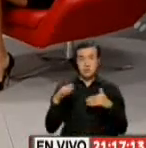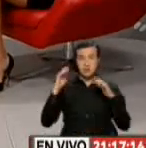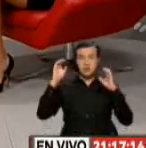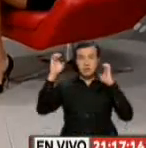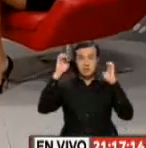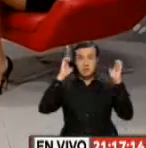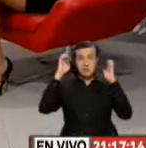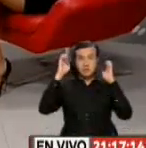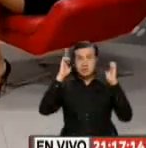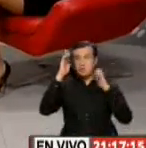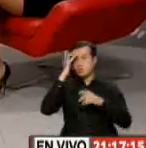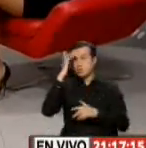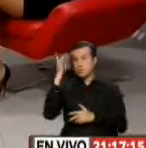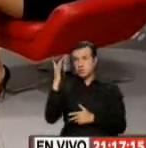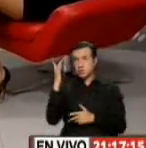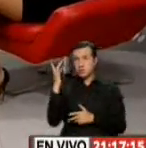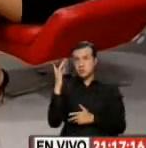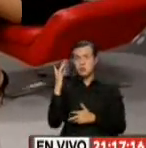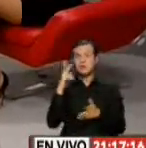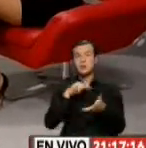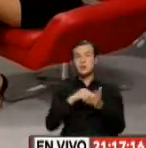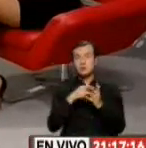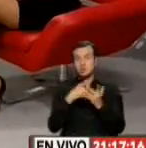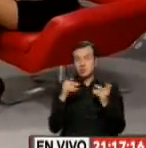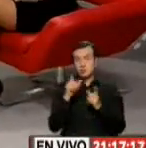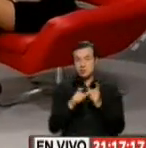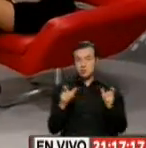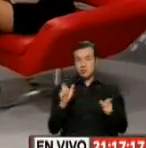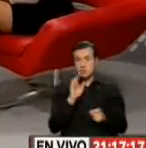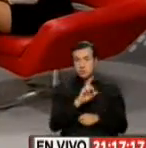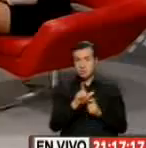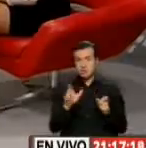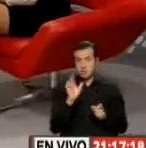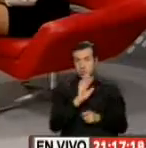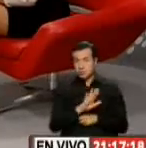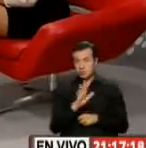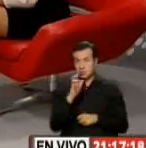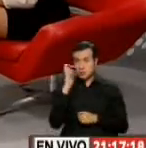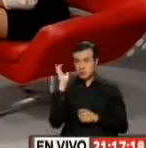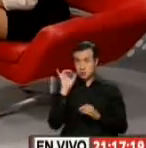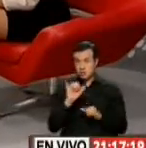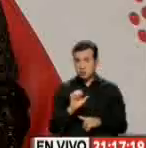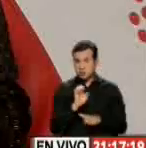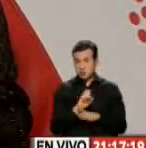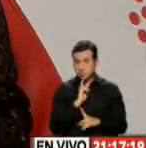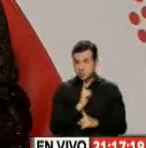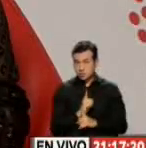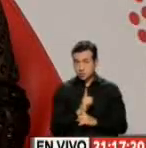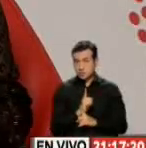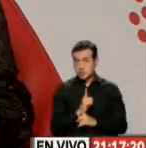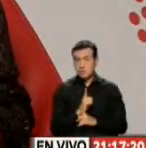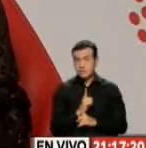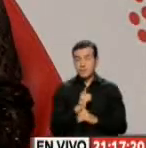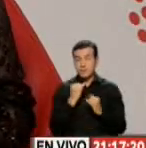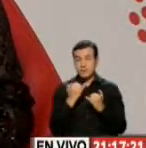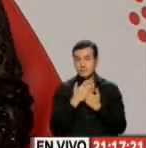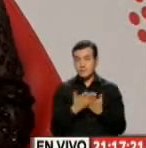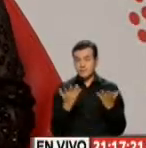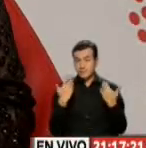estrategia porque no necesariamente las personas que han venido quieren quedarse en el Ecuador, quieren transportar. Ahorita, por